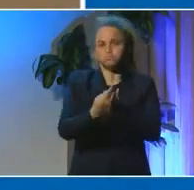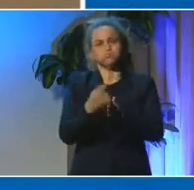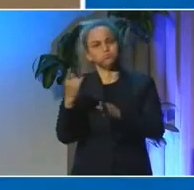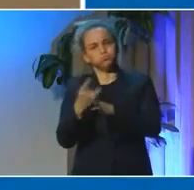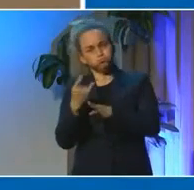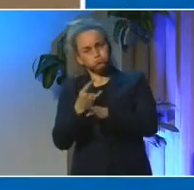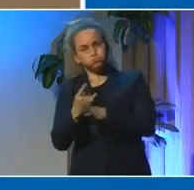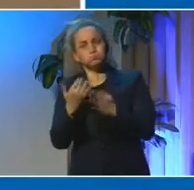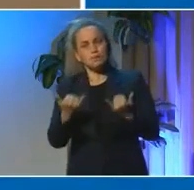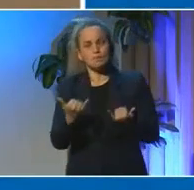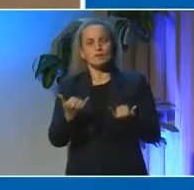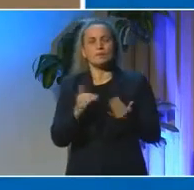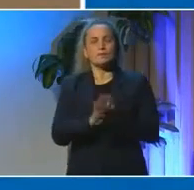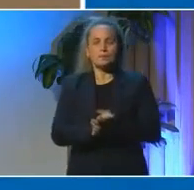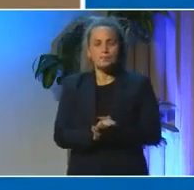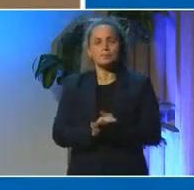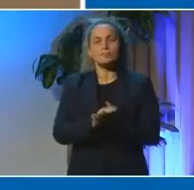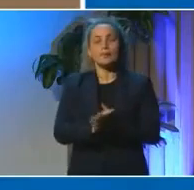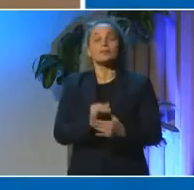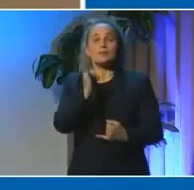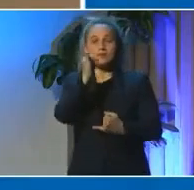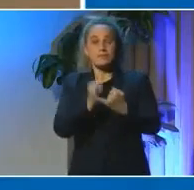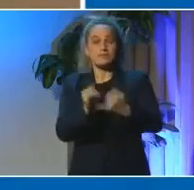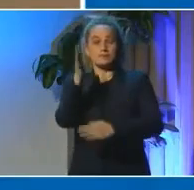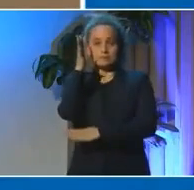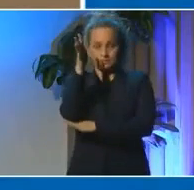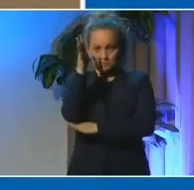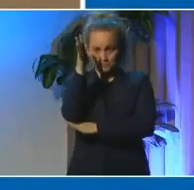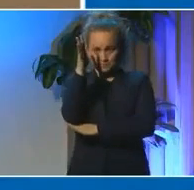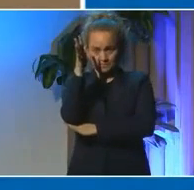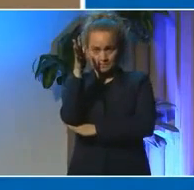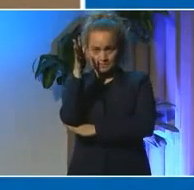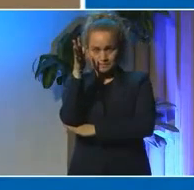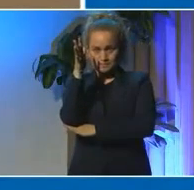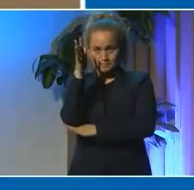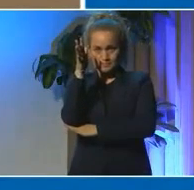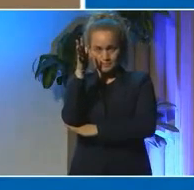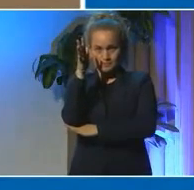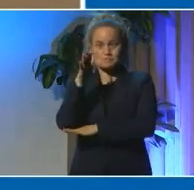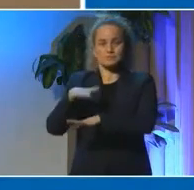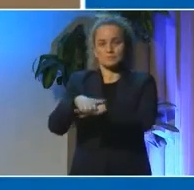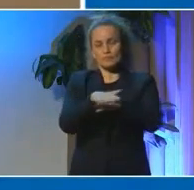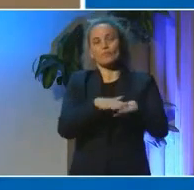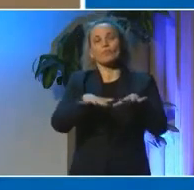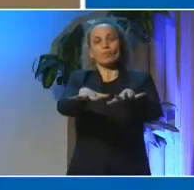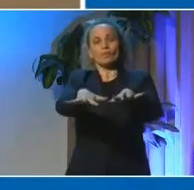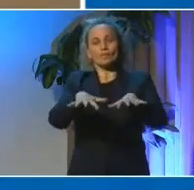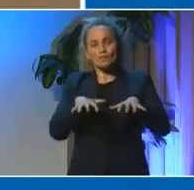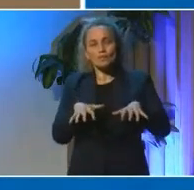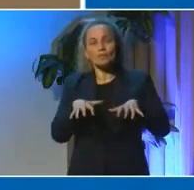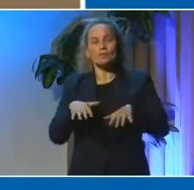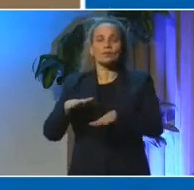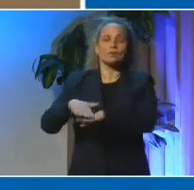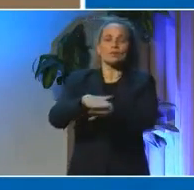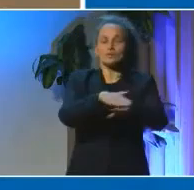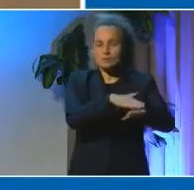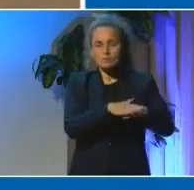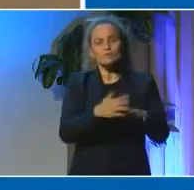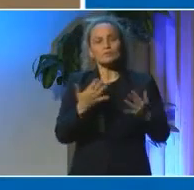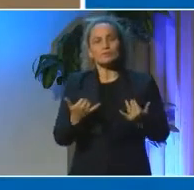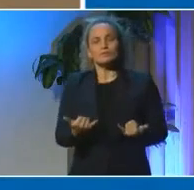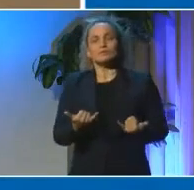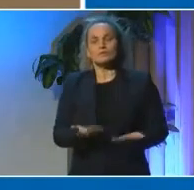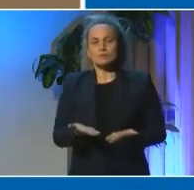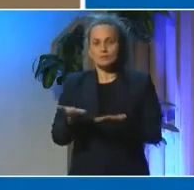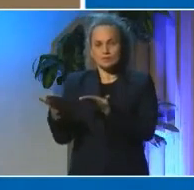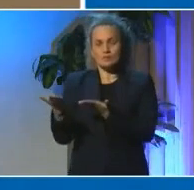quisiera dar cierre al panel eh dejar en el en el escenario tea importante le voy a dar una una